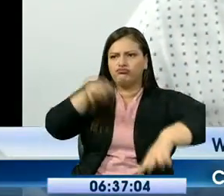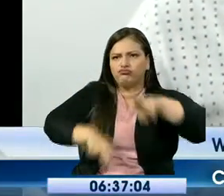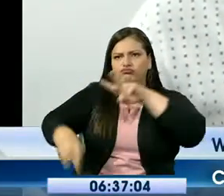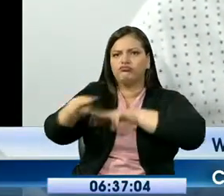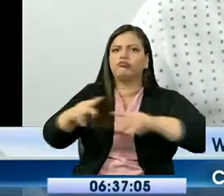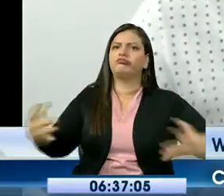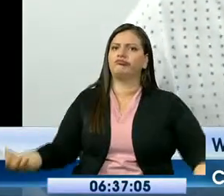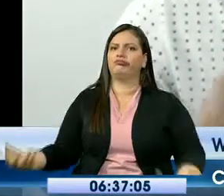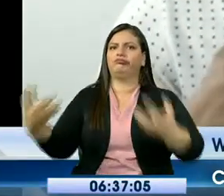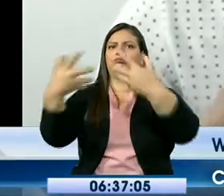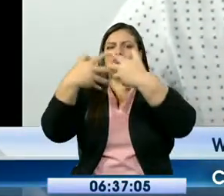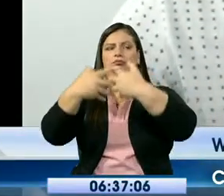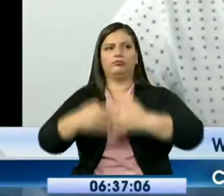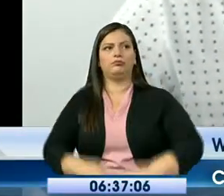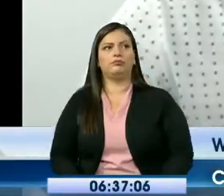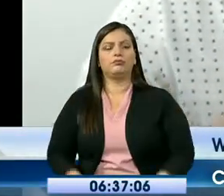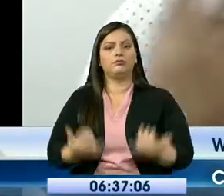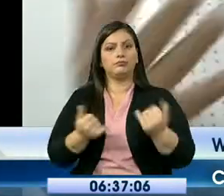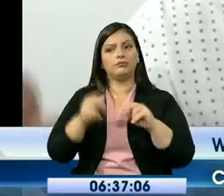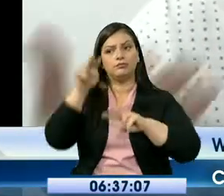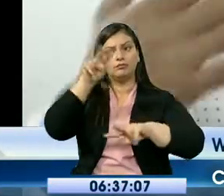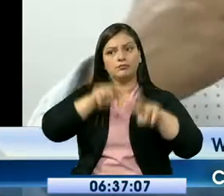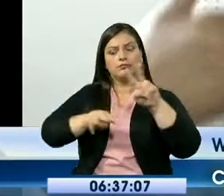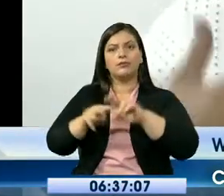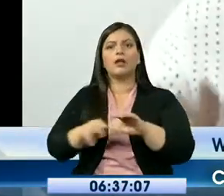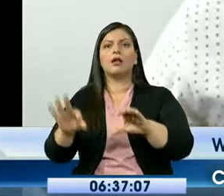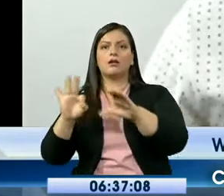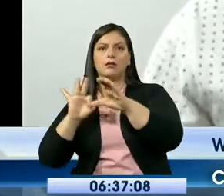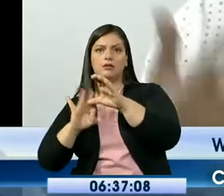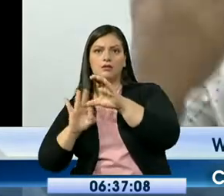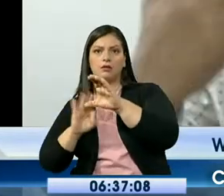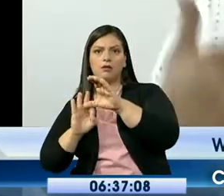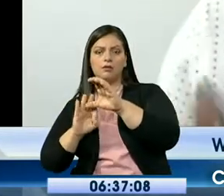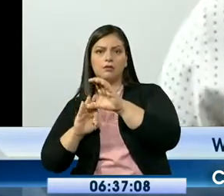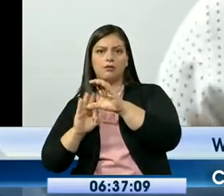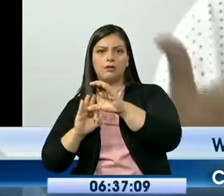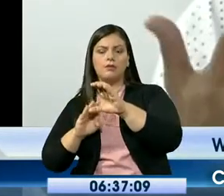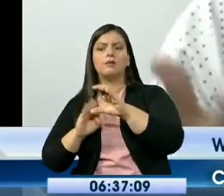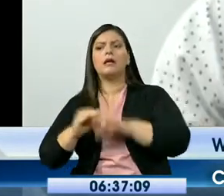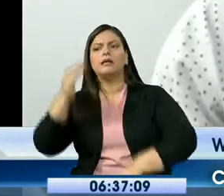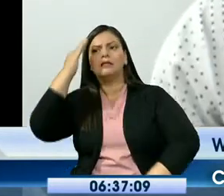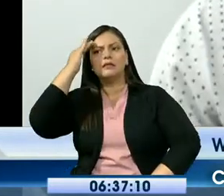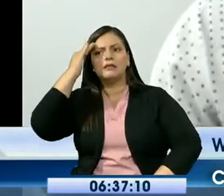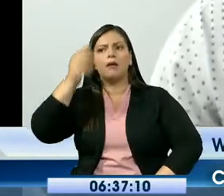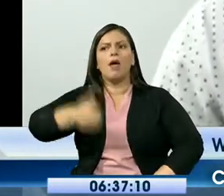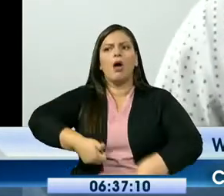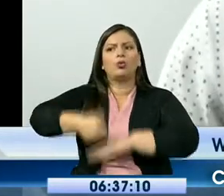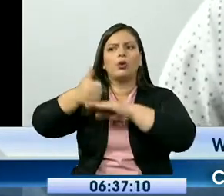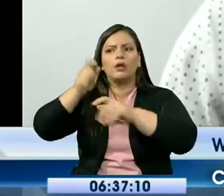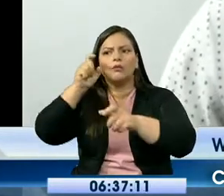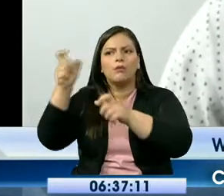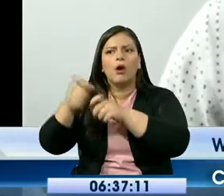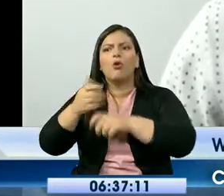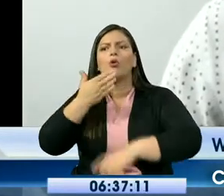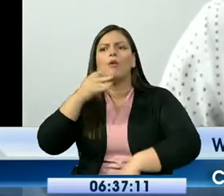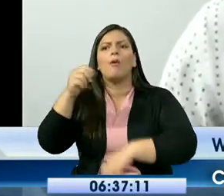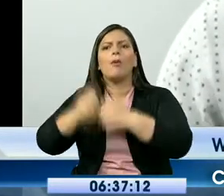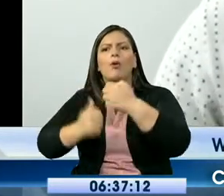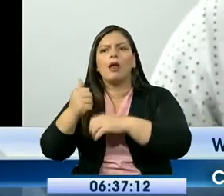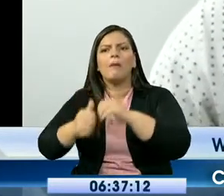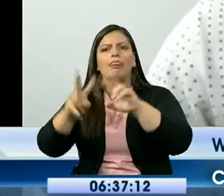tiempo adecuado. El Consejo de Participación Ciudadana lo conoce y resuelve qué acción se deben